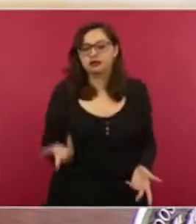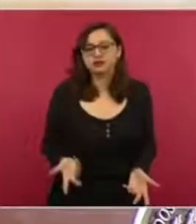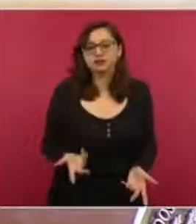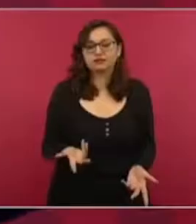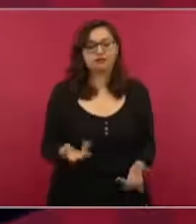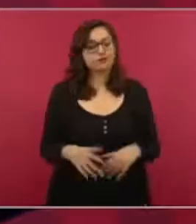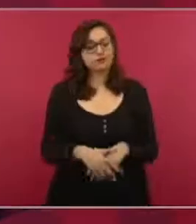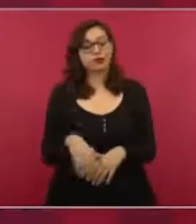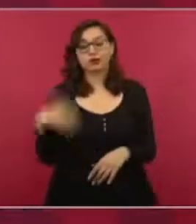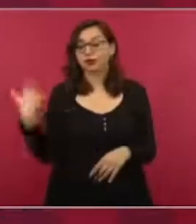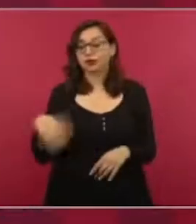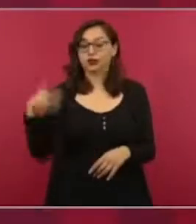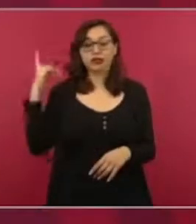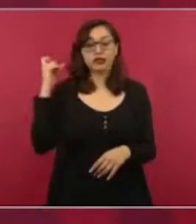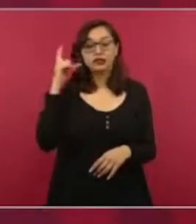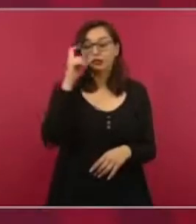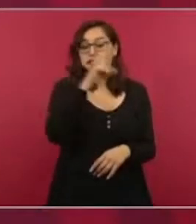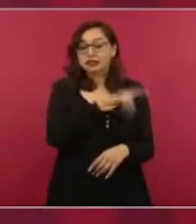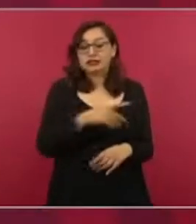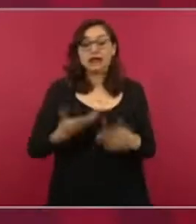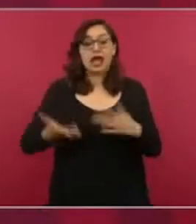Destruían a los opositores.